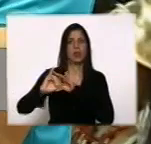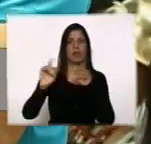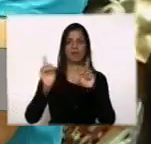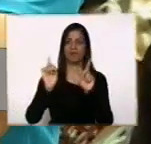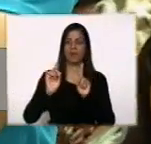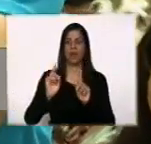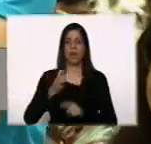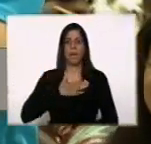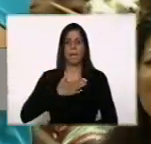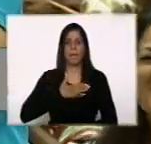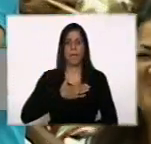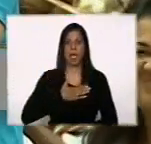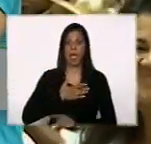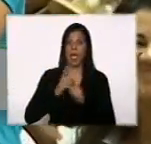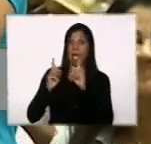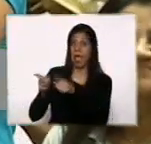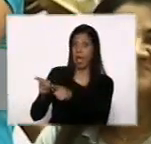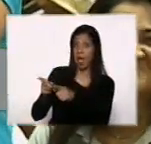problemas.